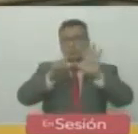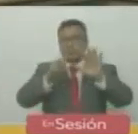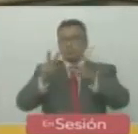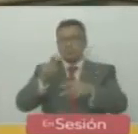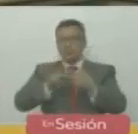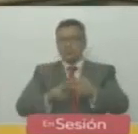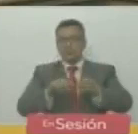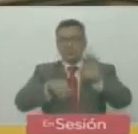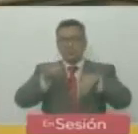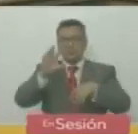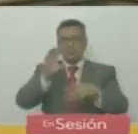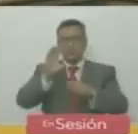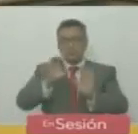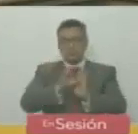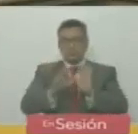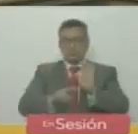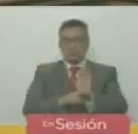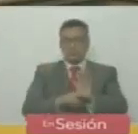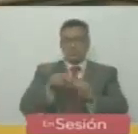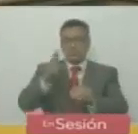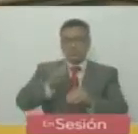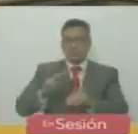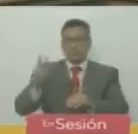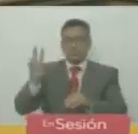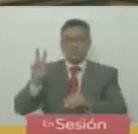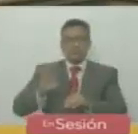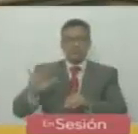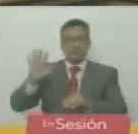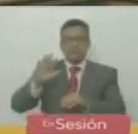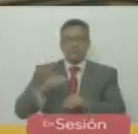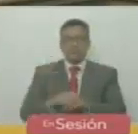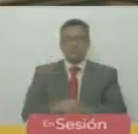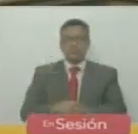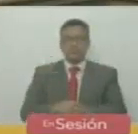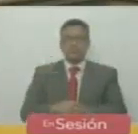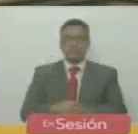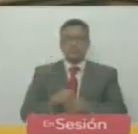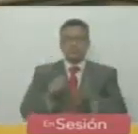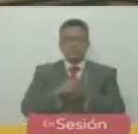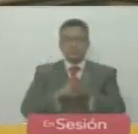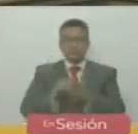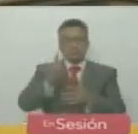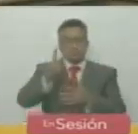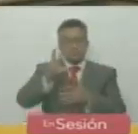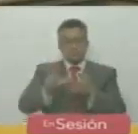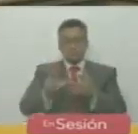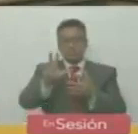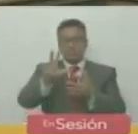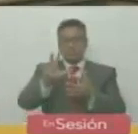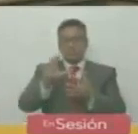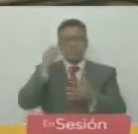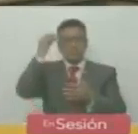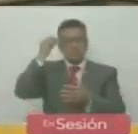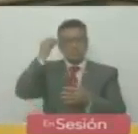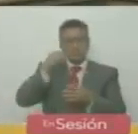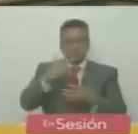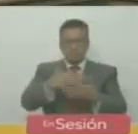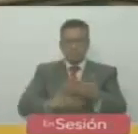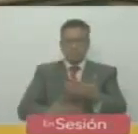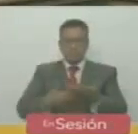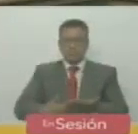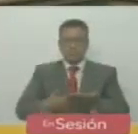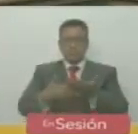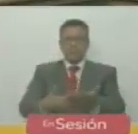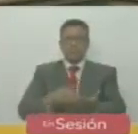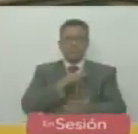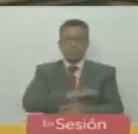numeral 15 de la Constitución de la República Bolivariana de Venezuela. Punto número 3. Considerar el informe presentado